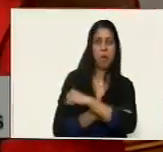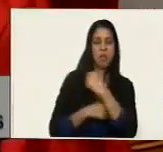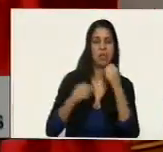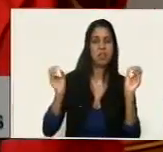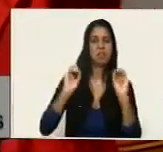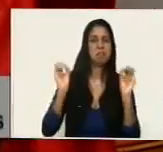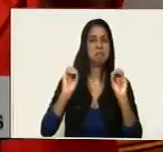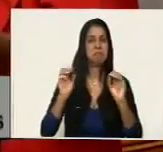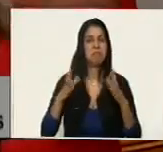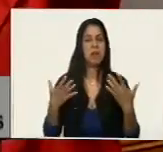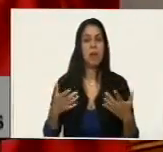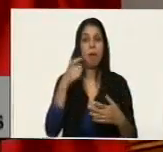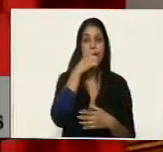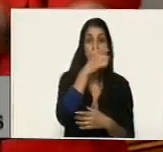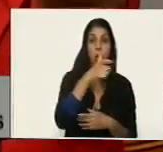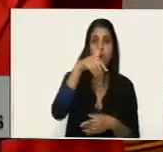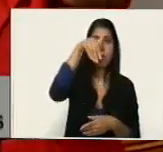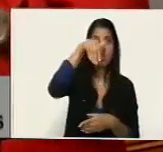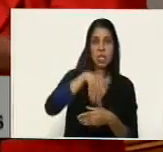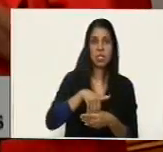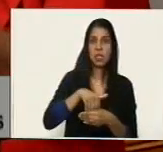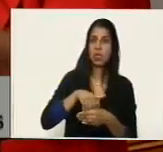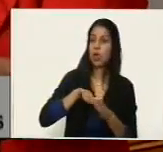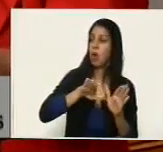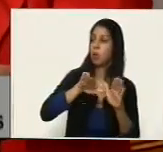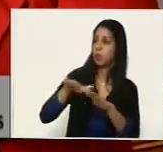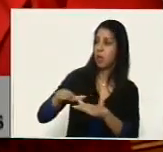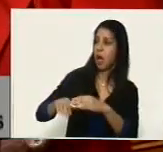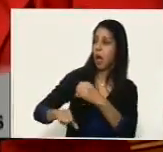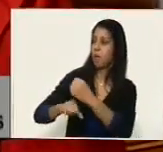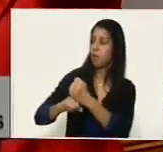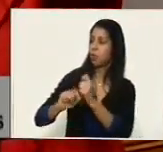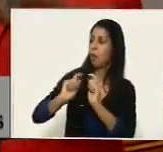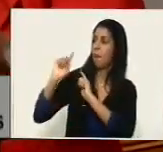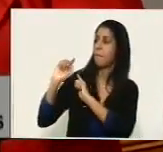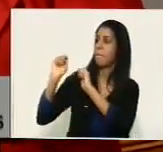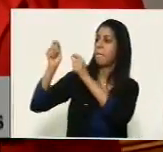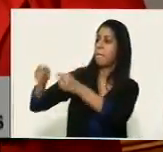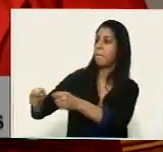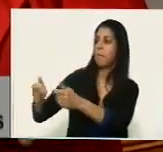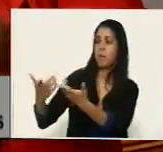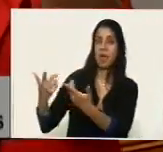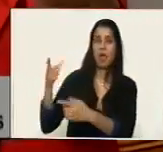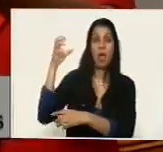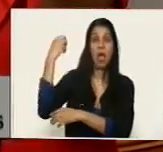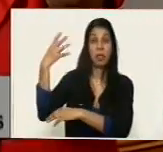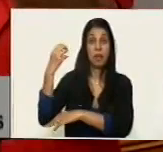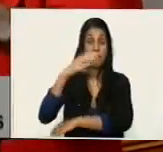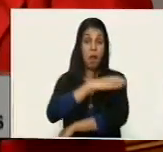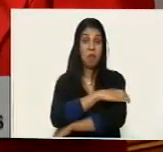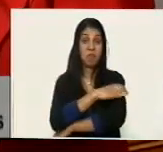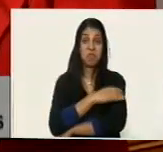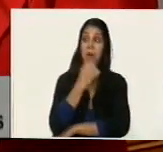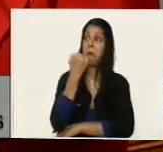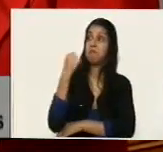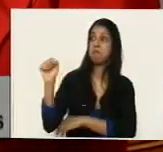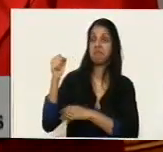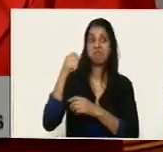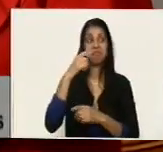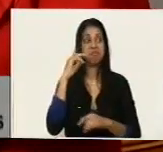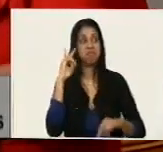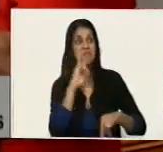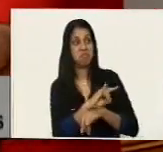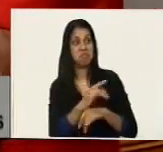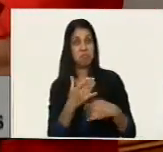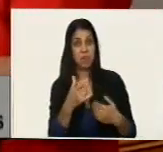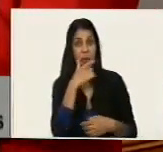que el pueblo le dio un sector del pueblo de Venezuela y defraudó a quienes depositaron la confianza para que ellos